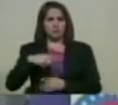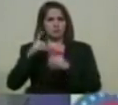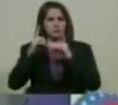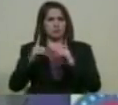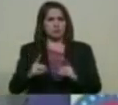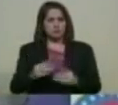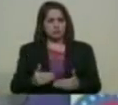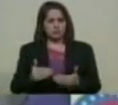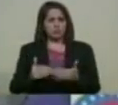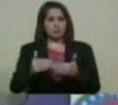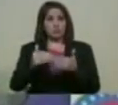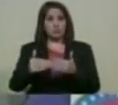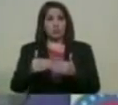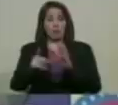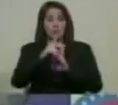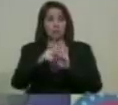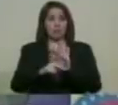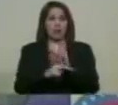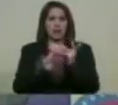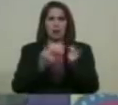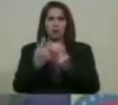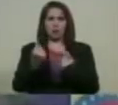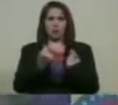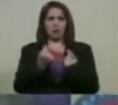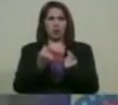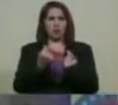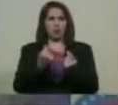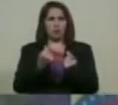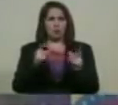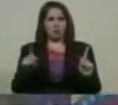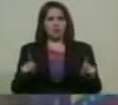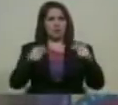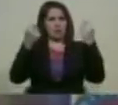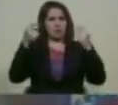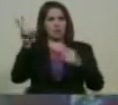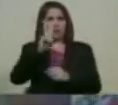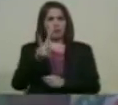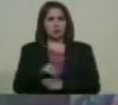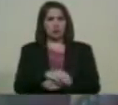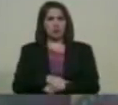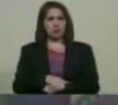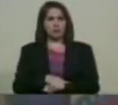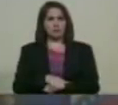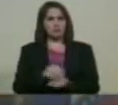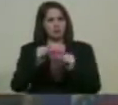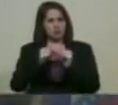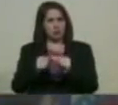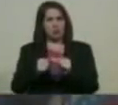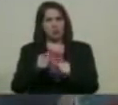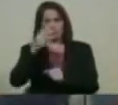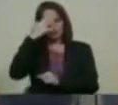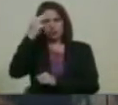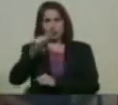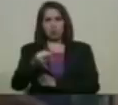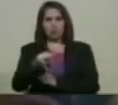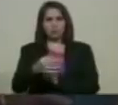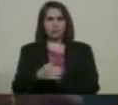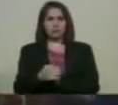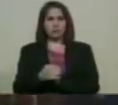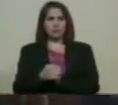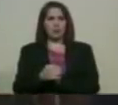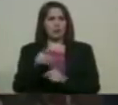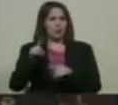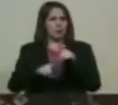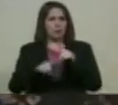y planes económicos para la recuperación de Venezuela, su estabilidad. Estoy seguro, inclusive para aquellas